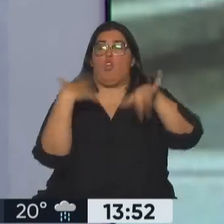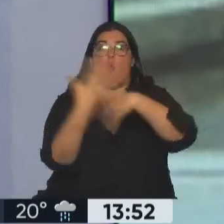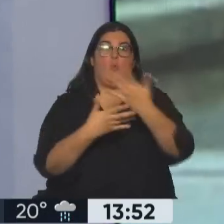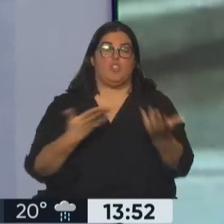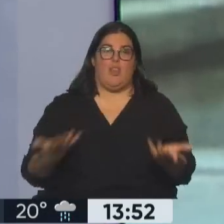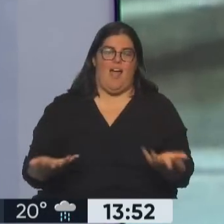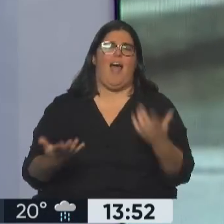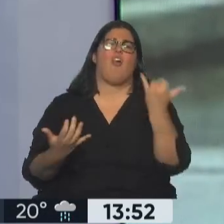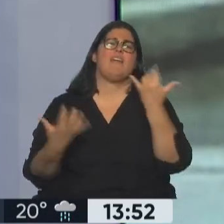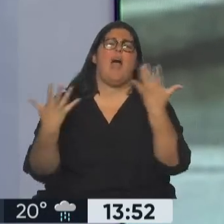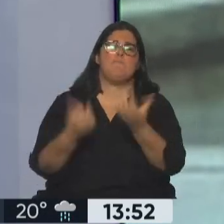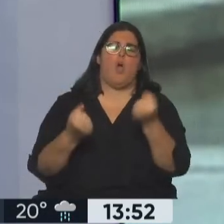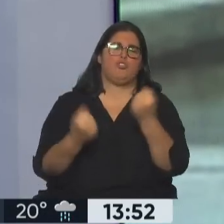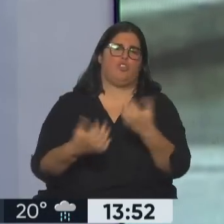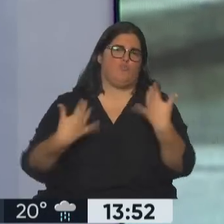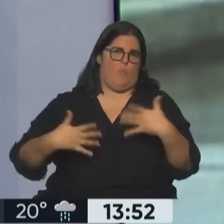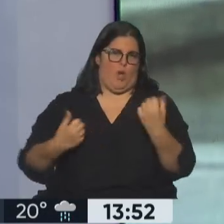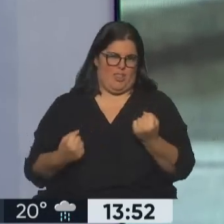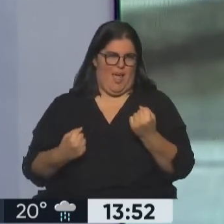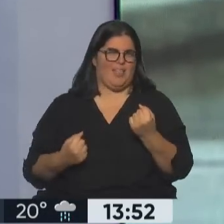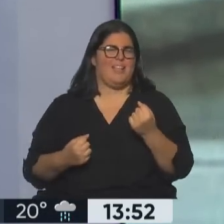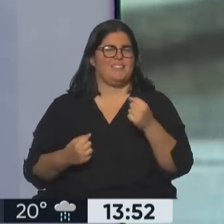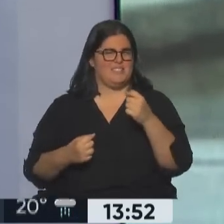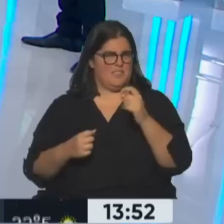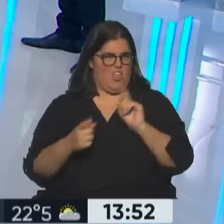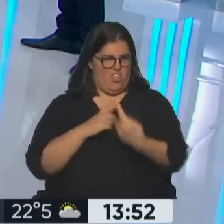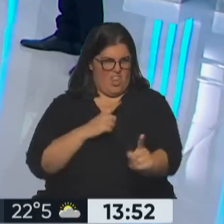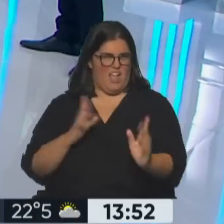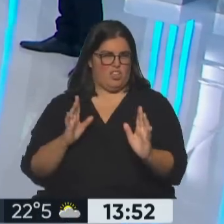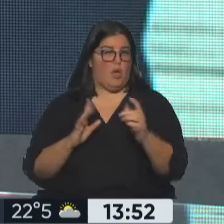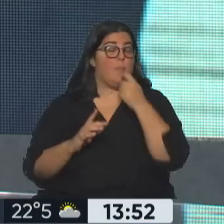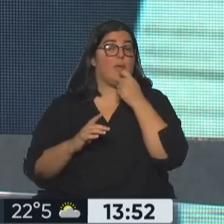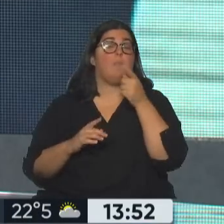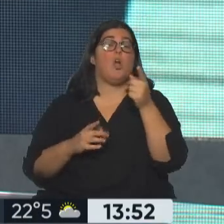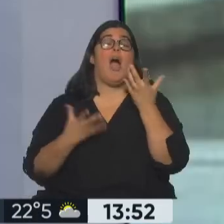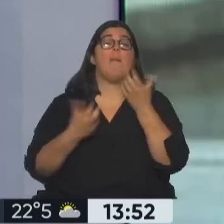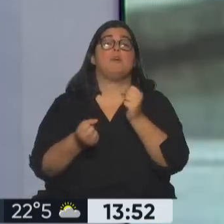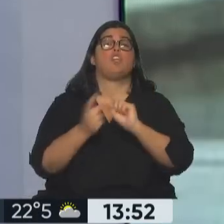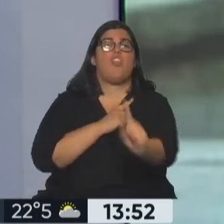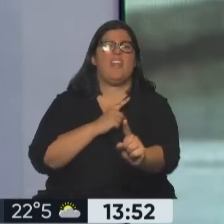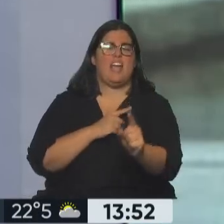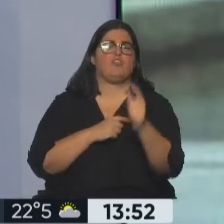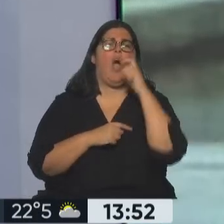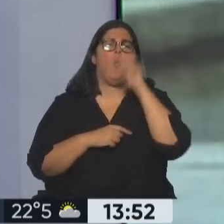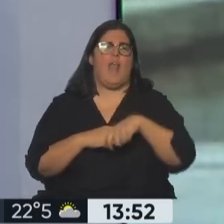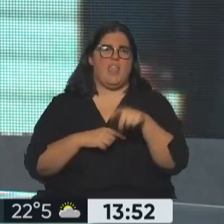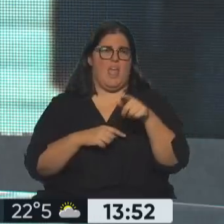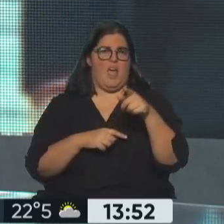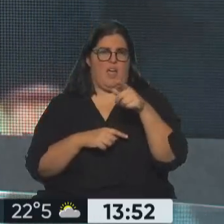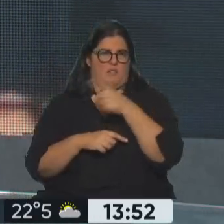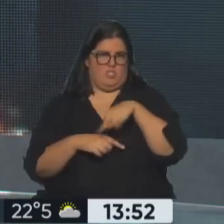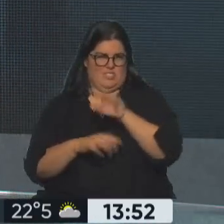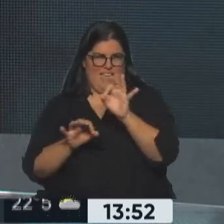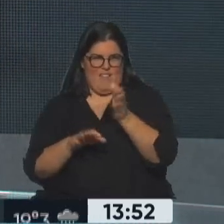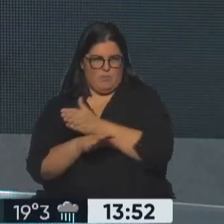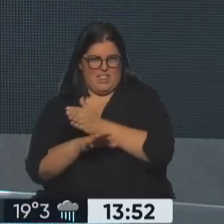apoyos muy importantes también. ¿Era previsible estos apoyos directos, por ejemplo, a Ucrania? ¿Cómo? ¿Era previsible estos apoyos, por ejemplo, a Ucrania? Sí,